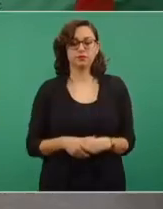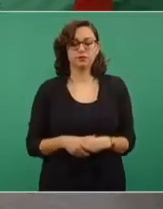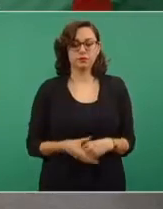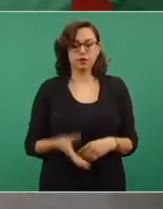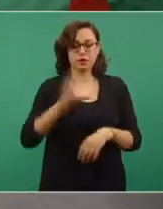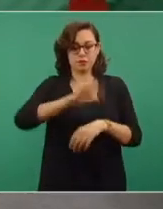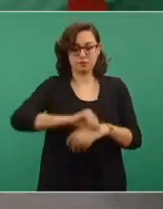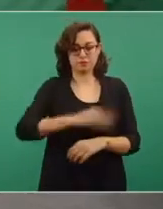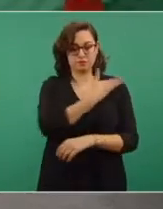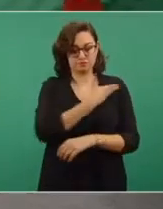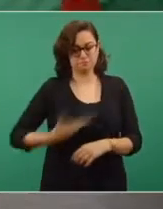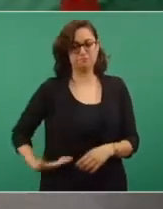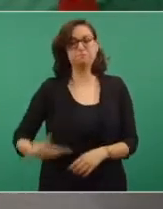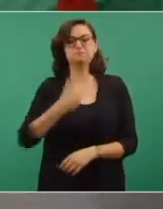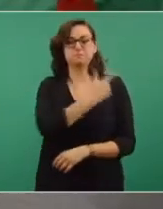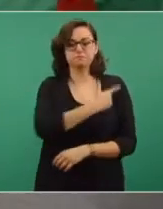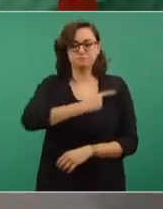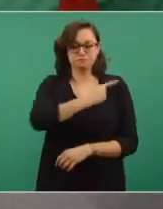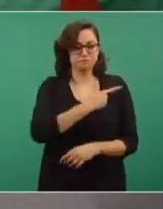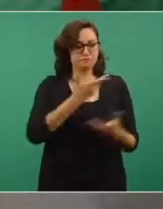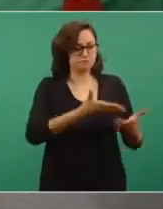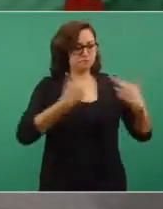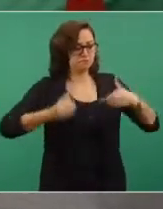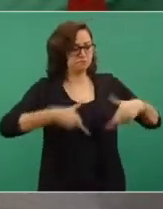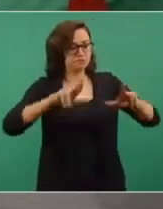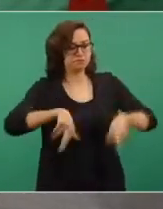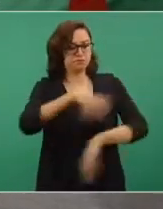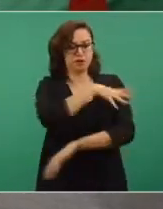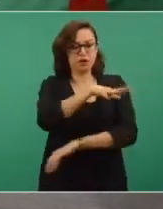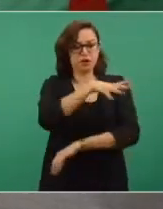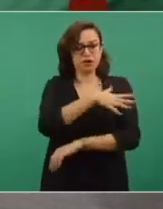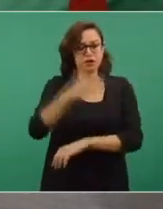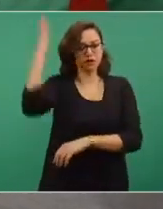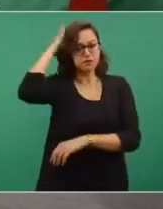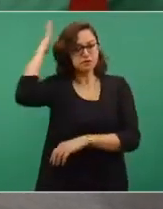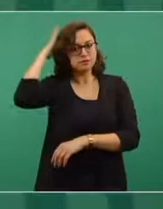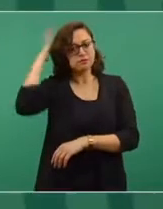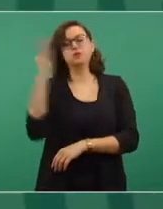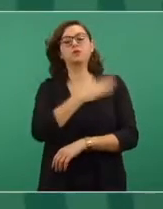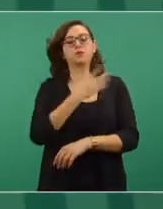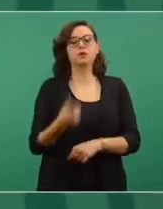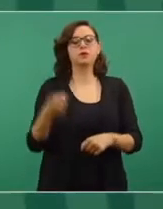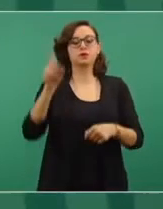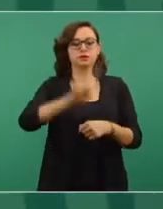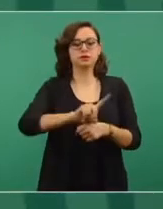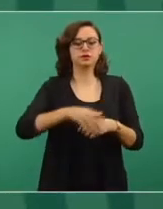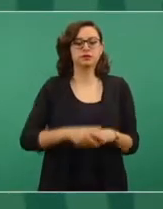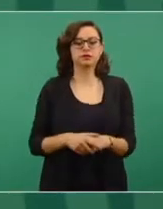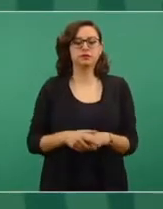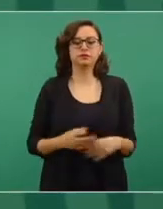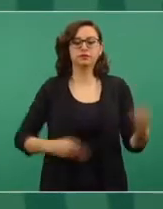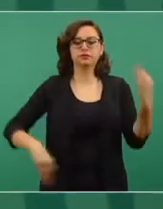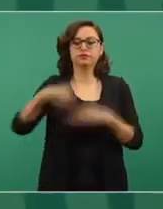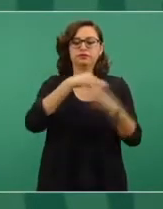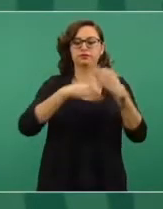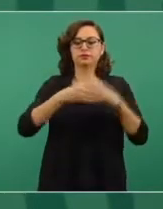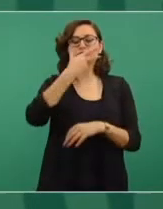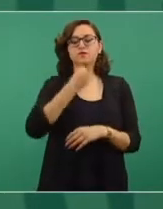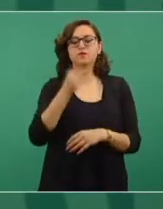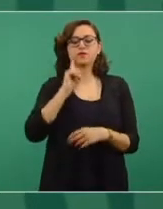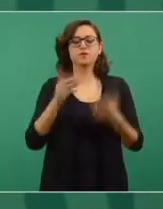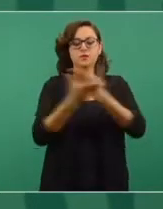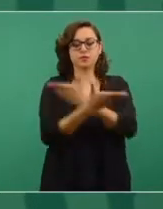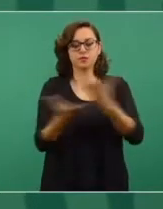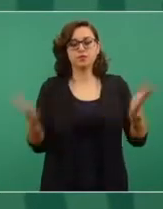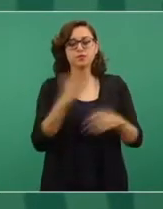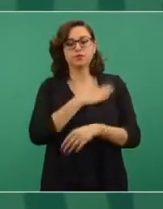mucho gusto. Canciller General Almirante, muy buenos días. Muy buenos días tengan todas y todos ustedes. Como